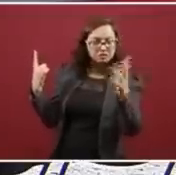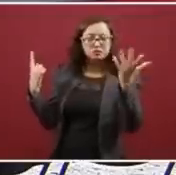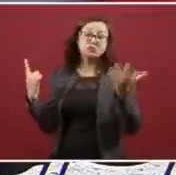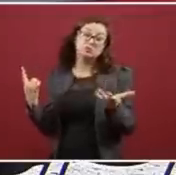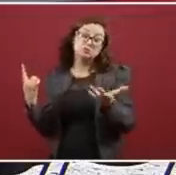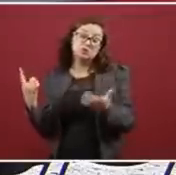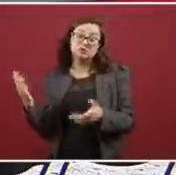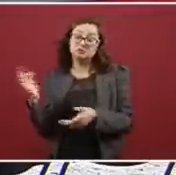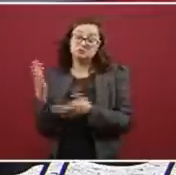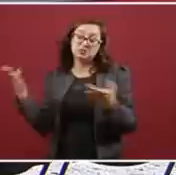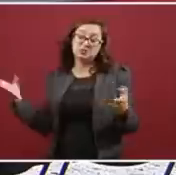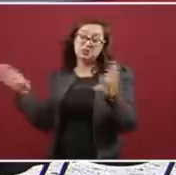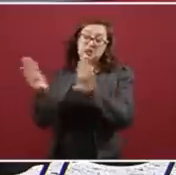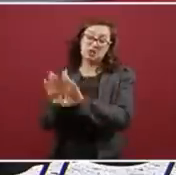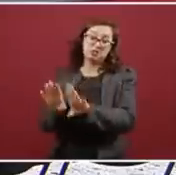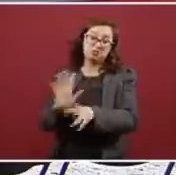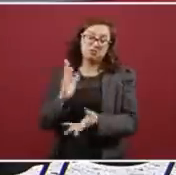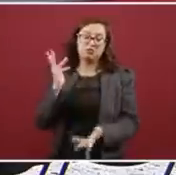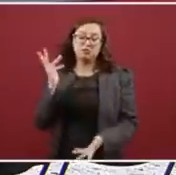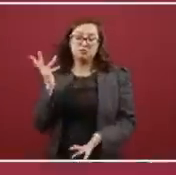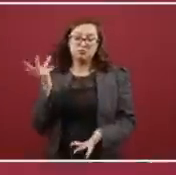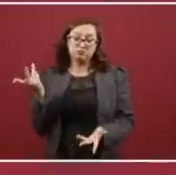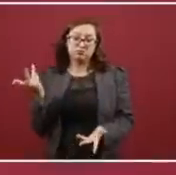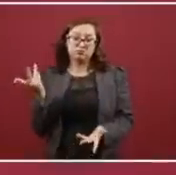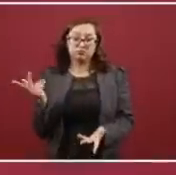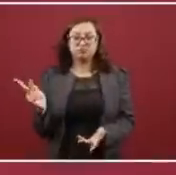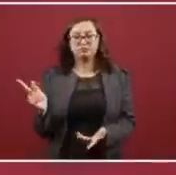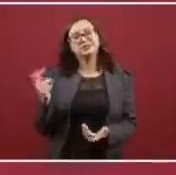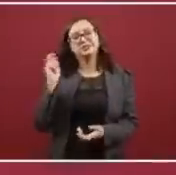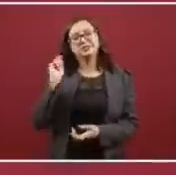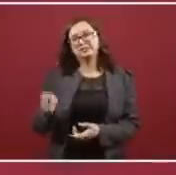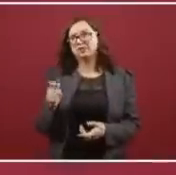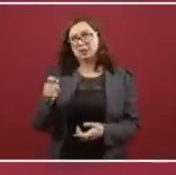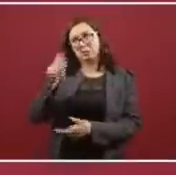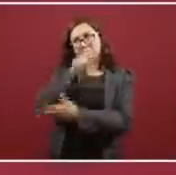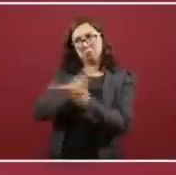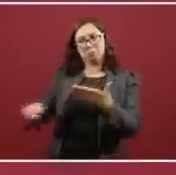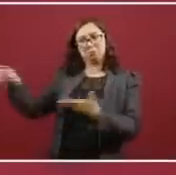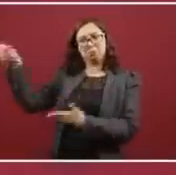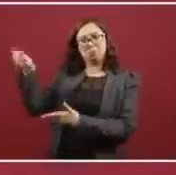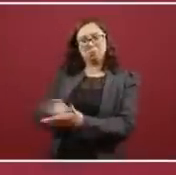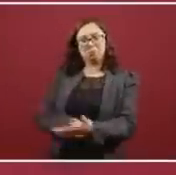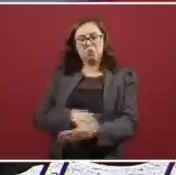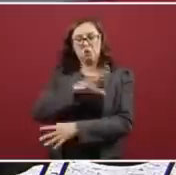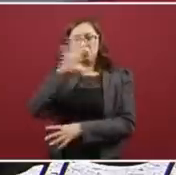movilicemos todas donde de facto pues estamos cerrando la gasolinera